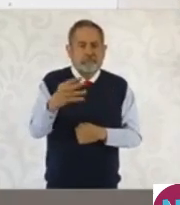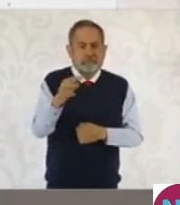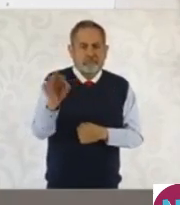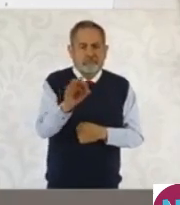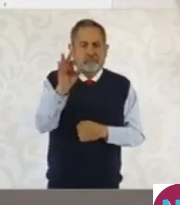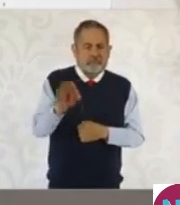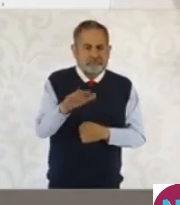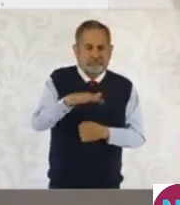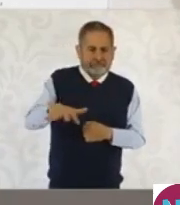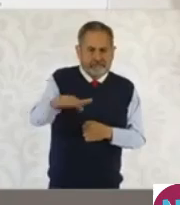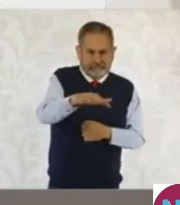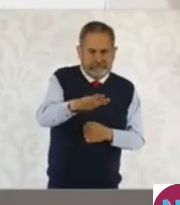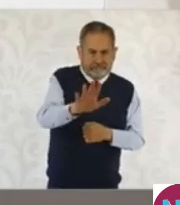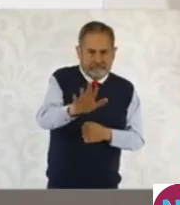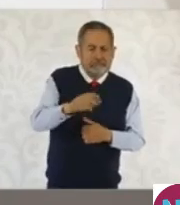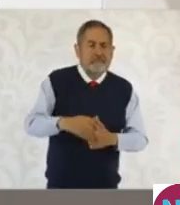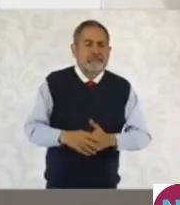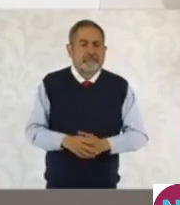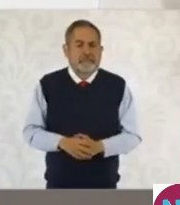15.14%